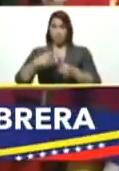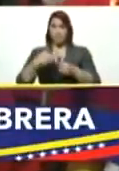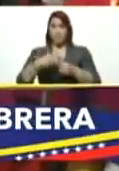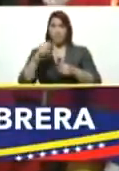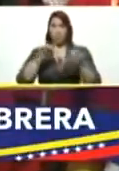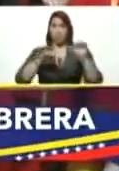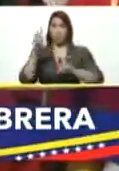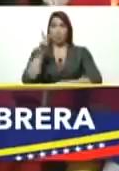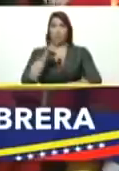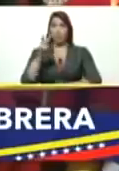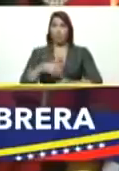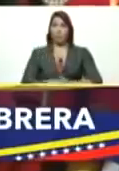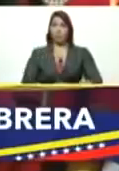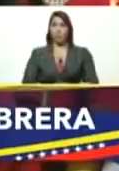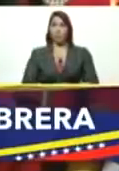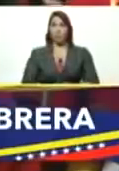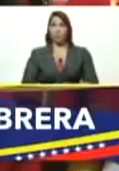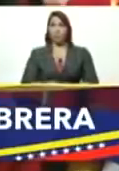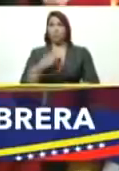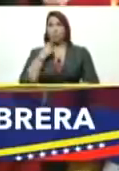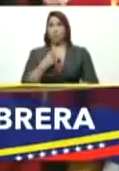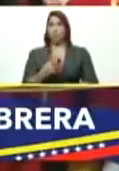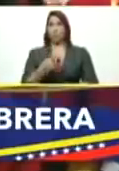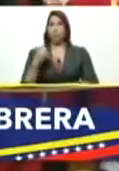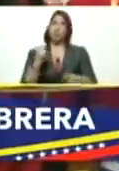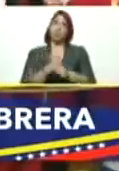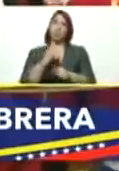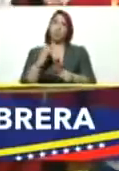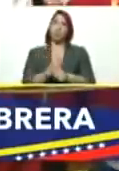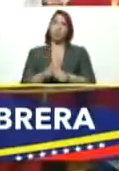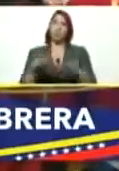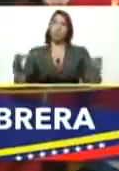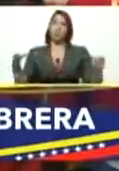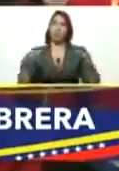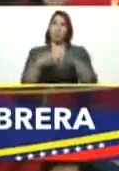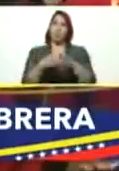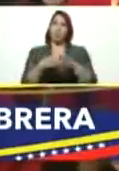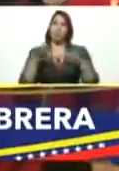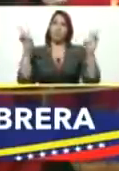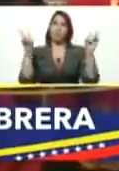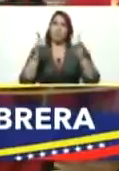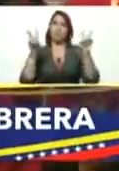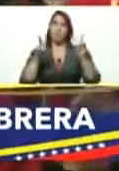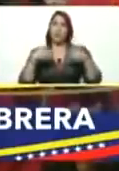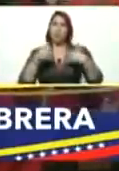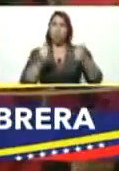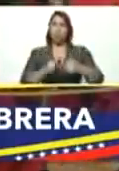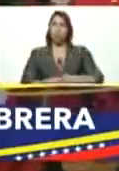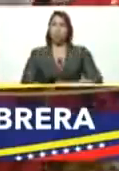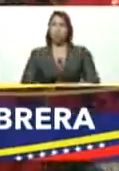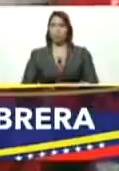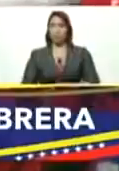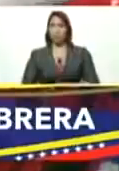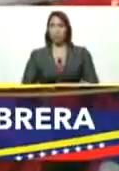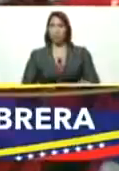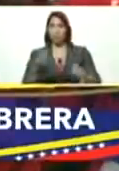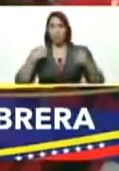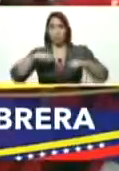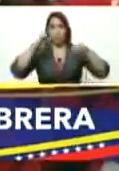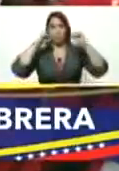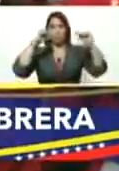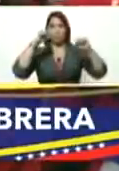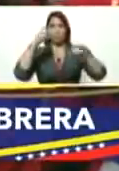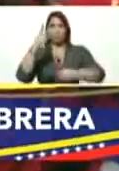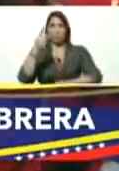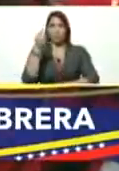venezuela quienes dice trabajo de equipo y tan asegurar que viva en segundos